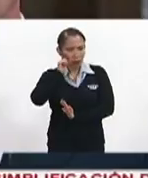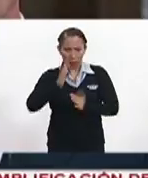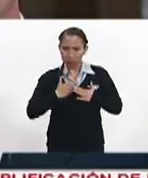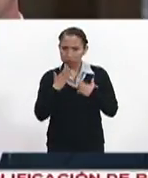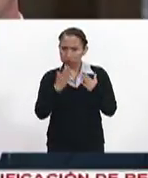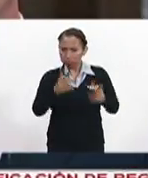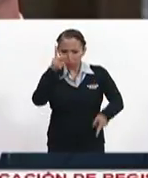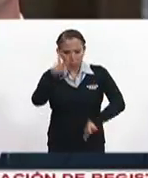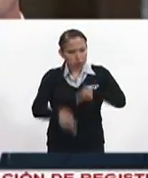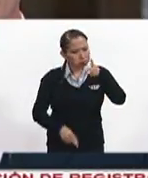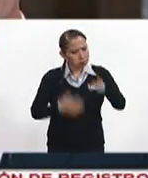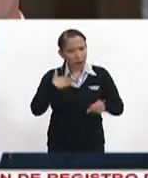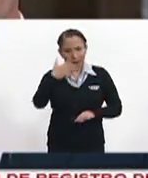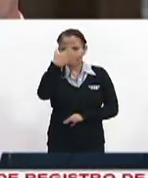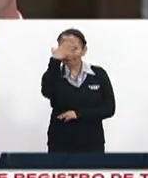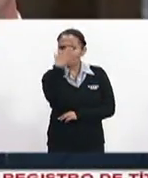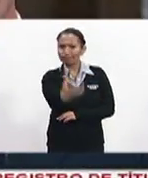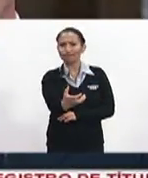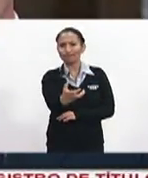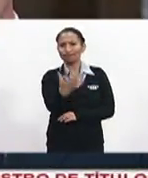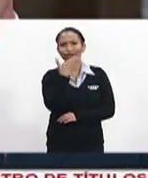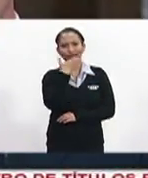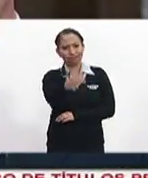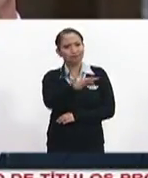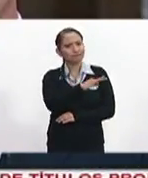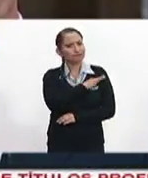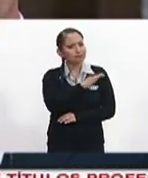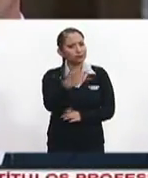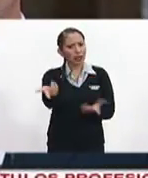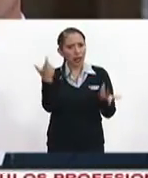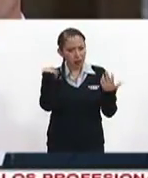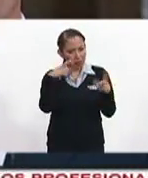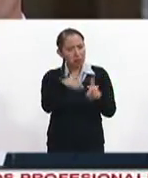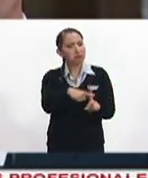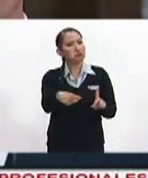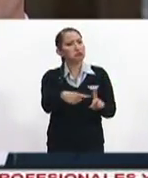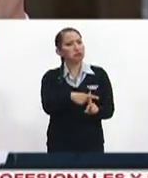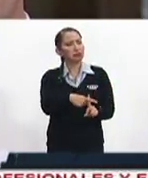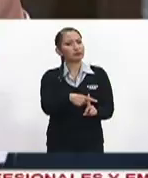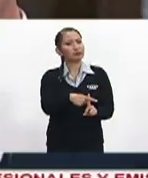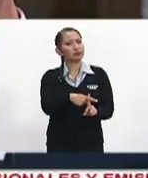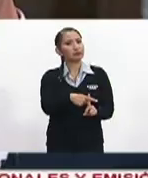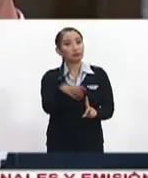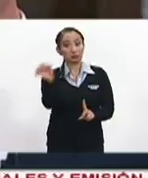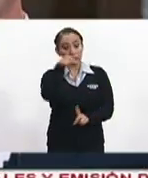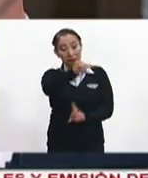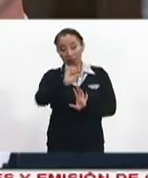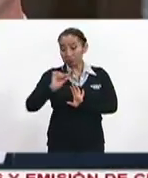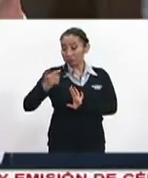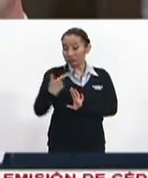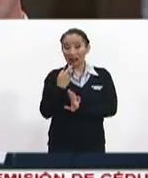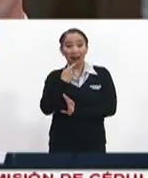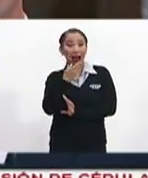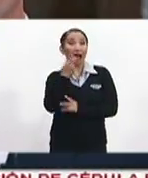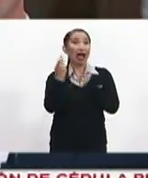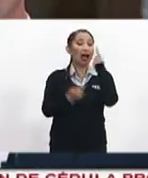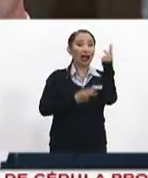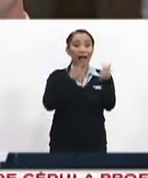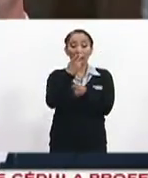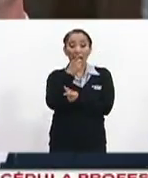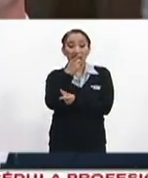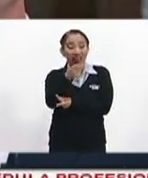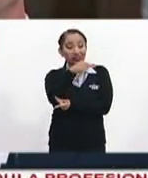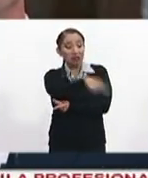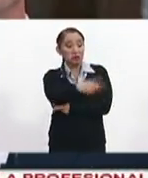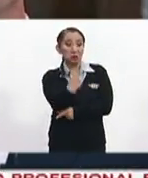dispuestos a dialogar con seriedad, de buena fe y con espíritu constructivo. Si sus recientes declaraciones derivan